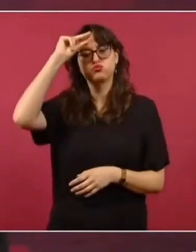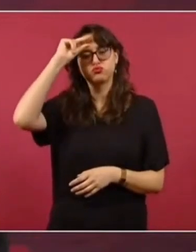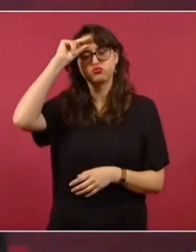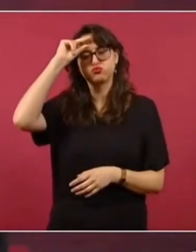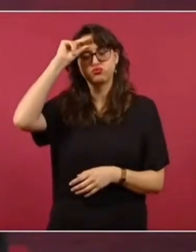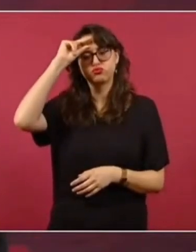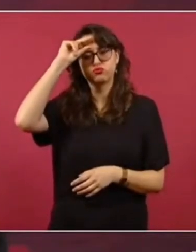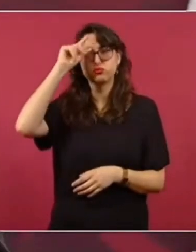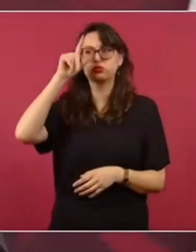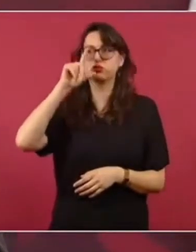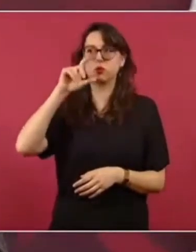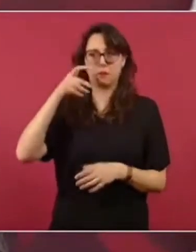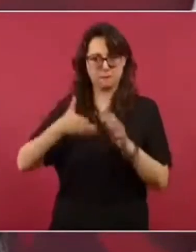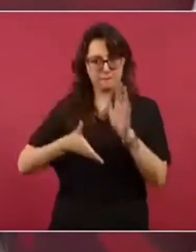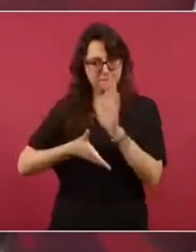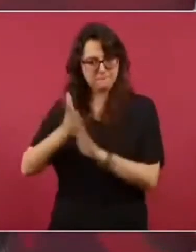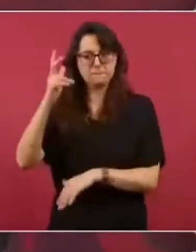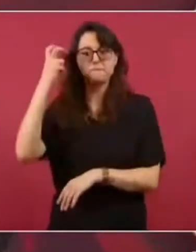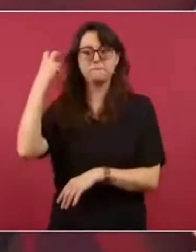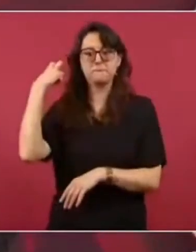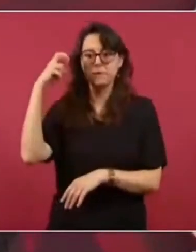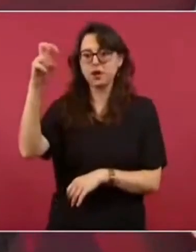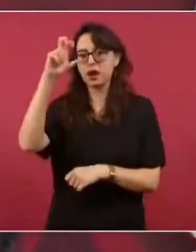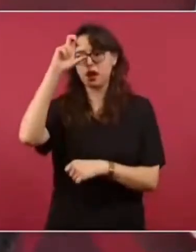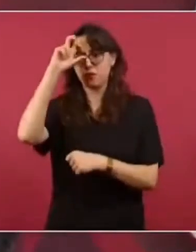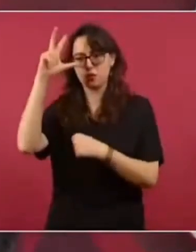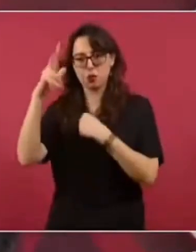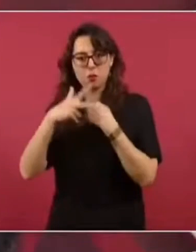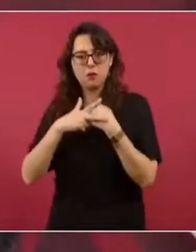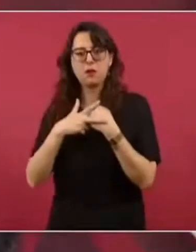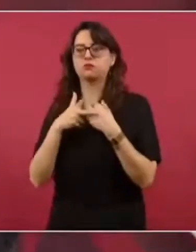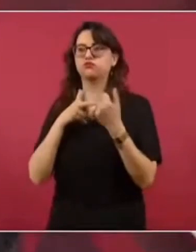intelectualmente en Europa, en Francia,